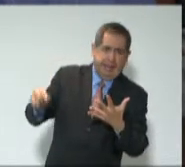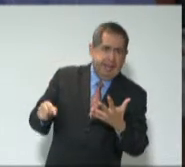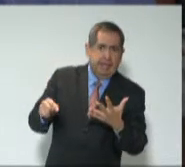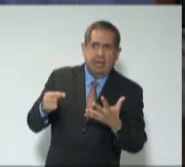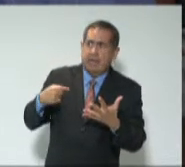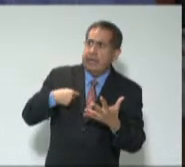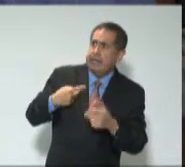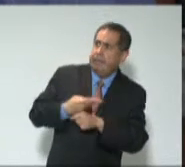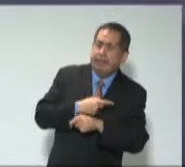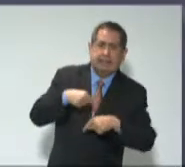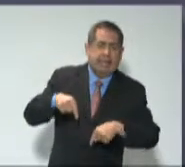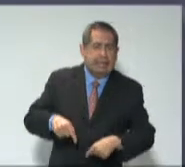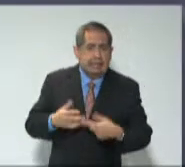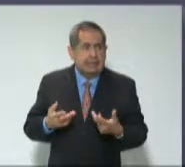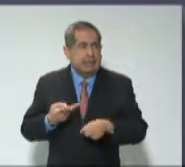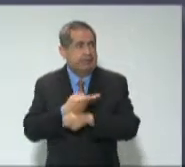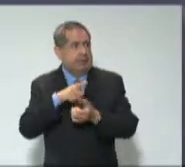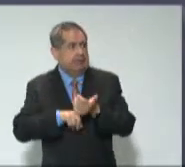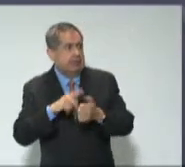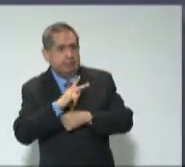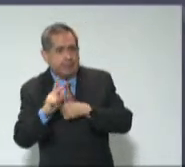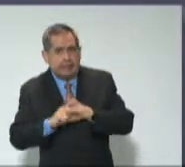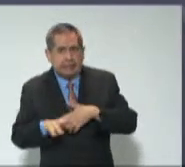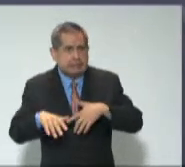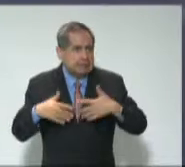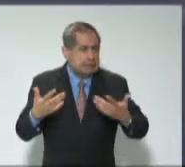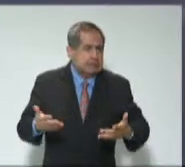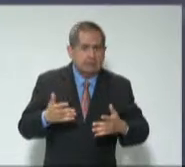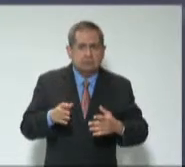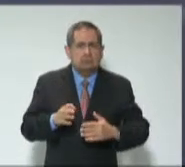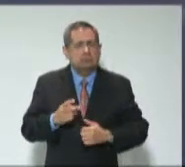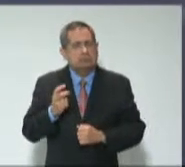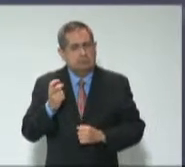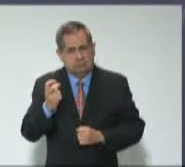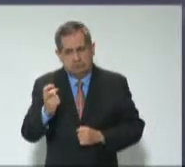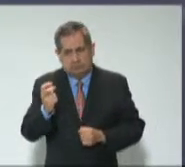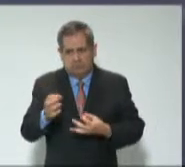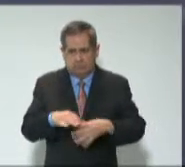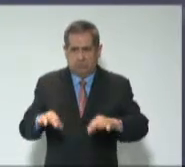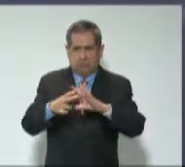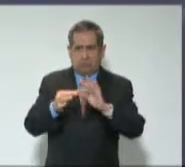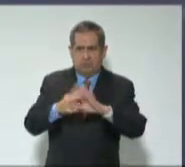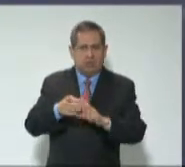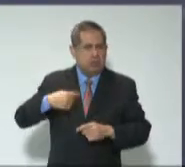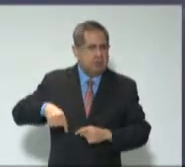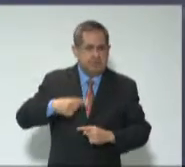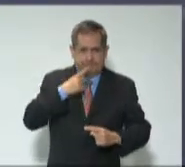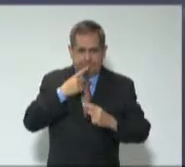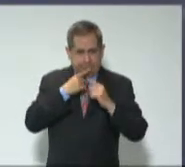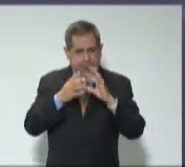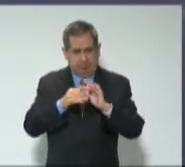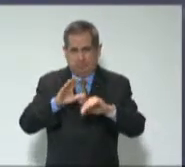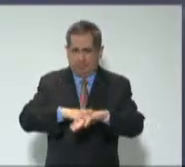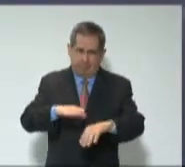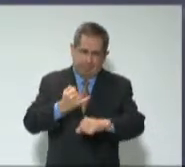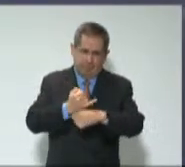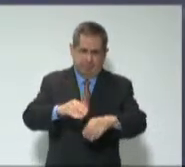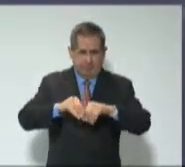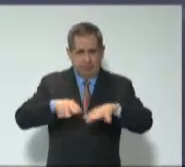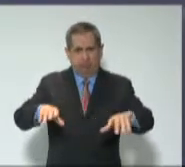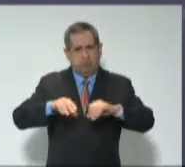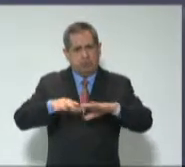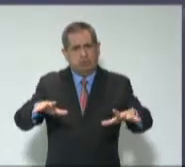nuestro en nuestro país Y eso hace que tengamos mayor